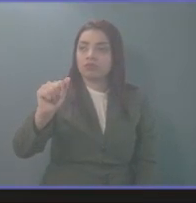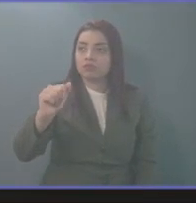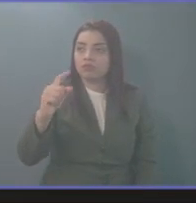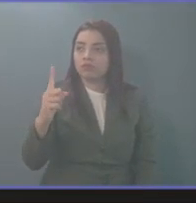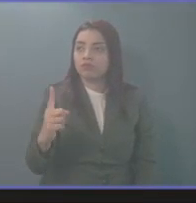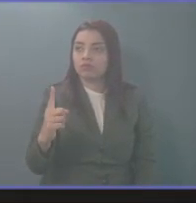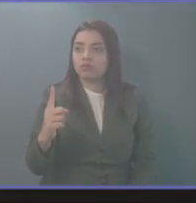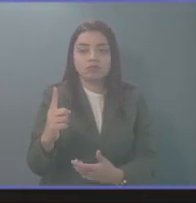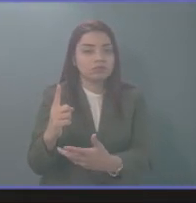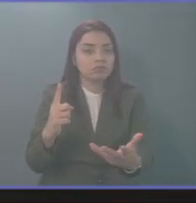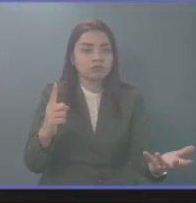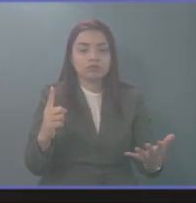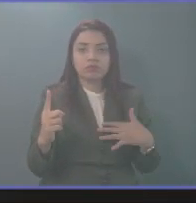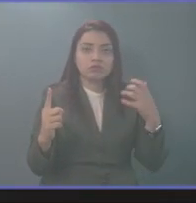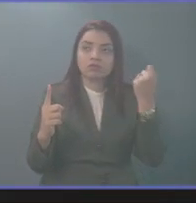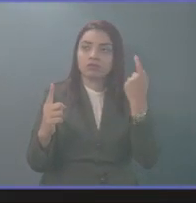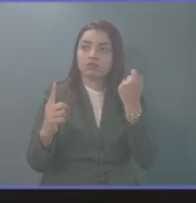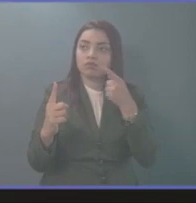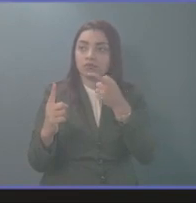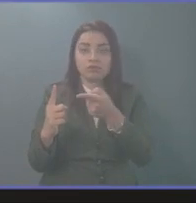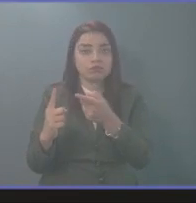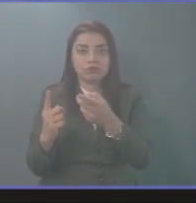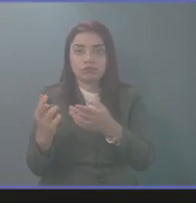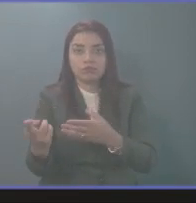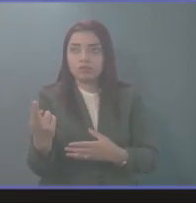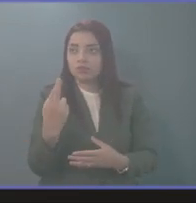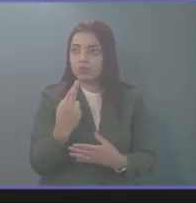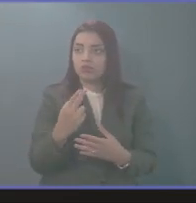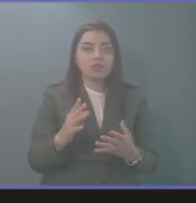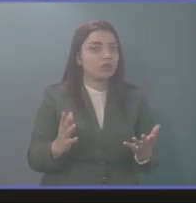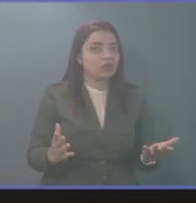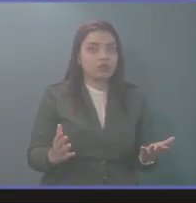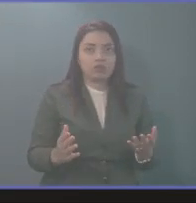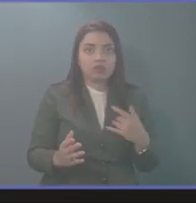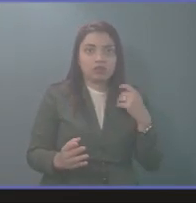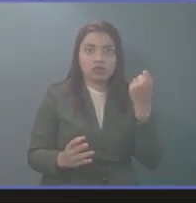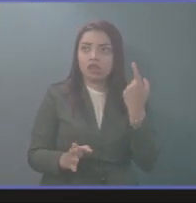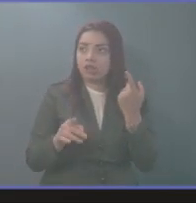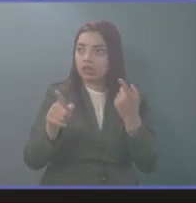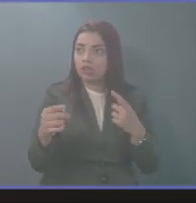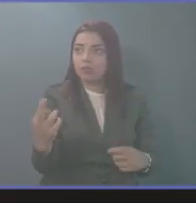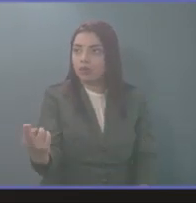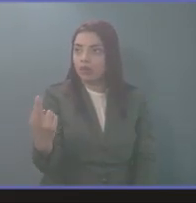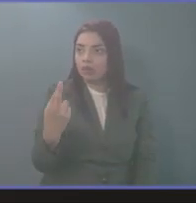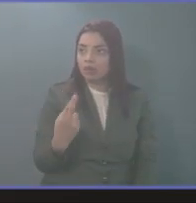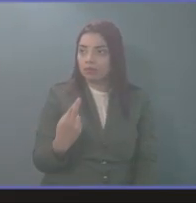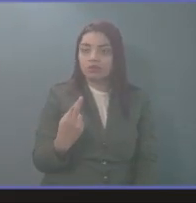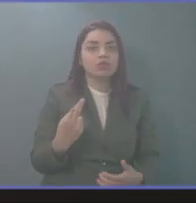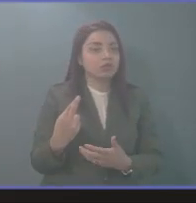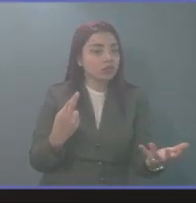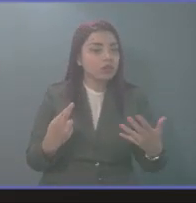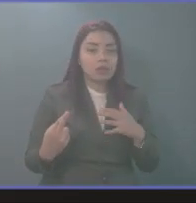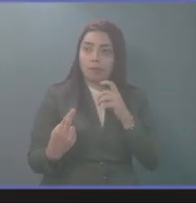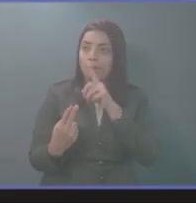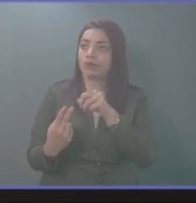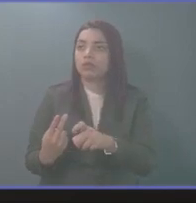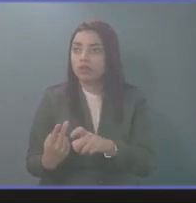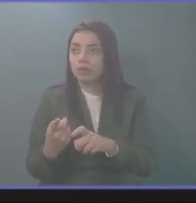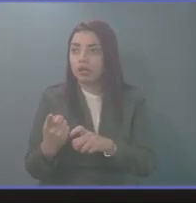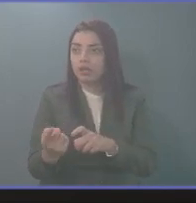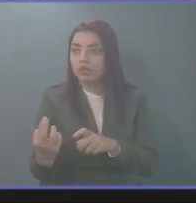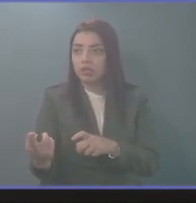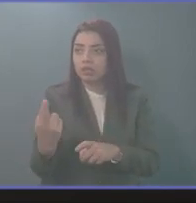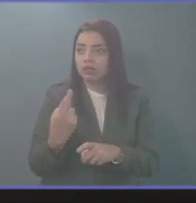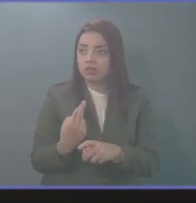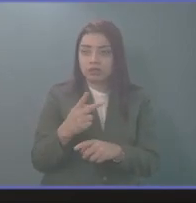estábamos entendiendo sus respuestas. Y obviamente no entendemos sus respuestas porque no responde lo que le hemos preguntado.